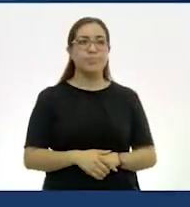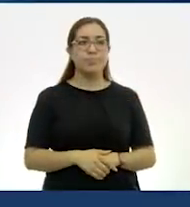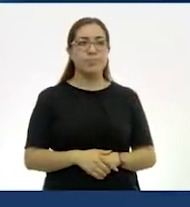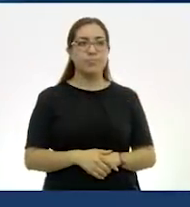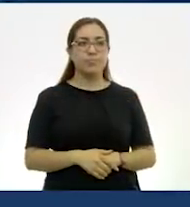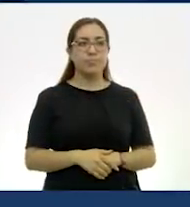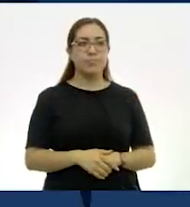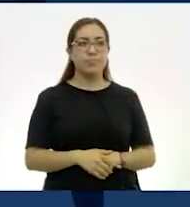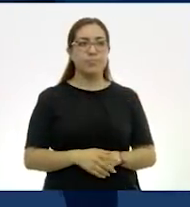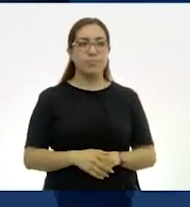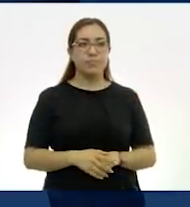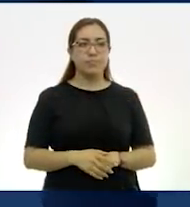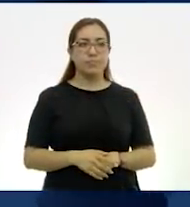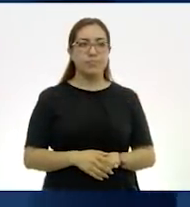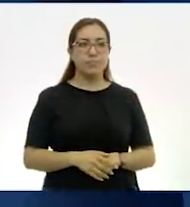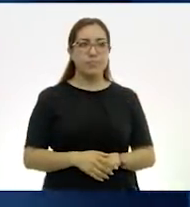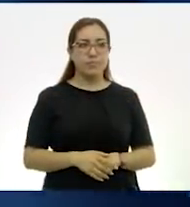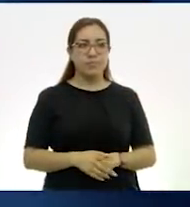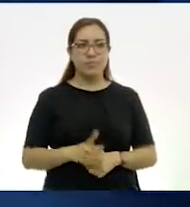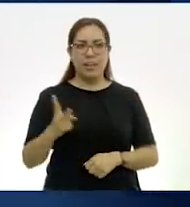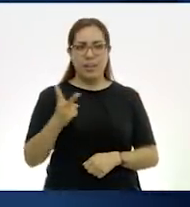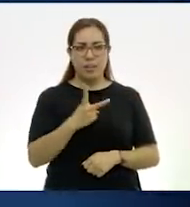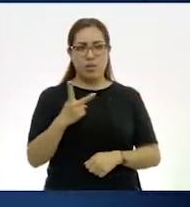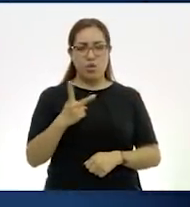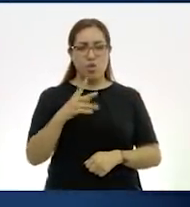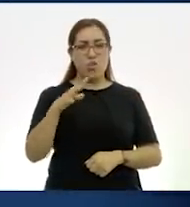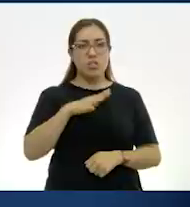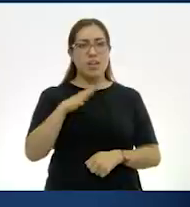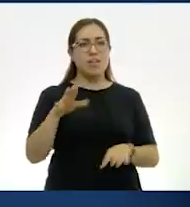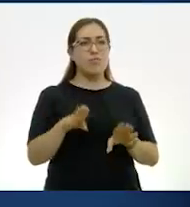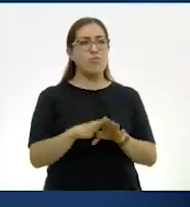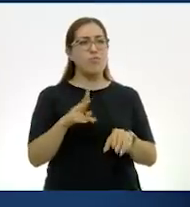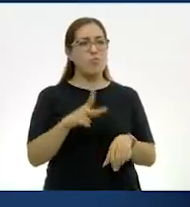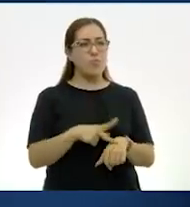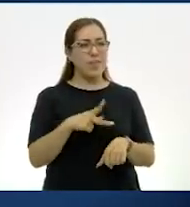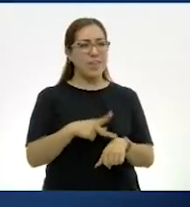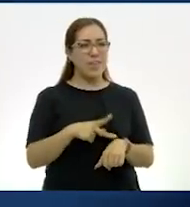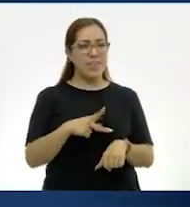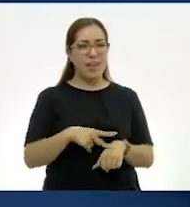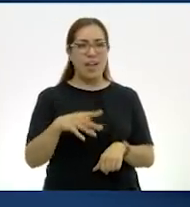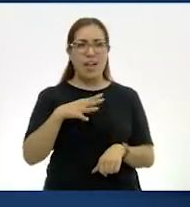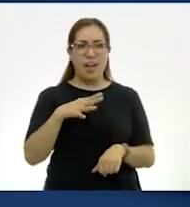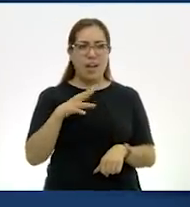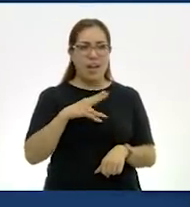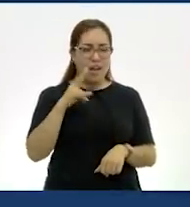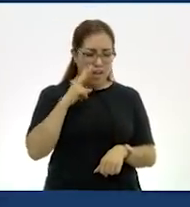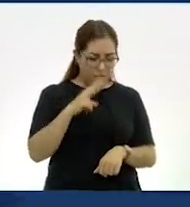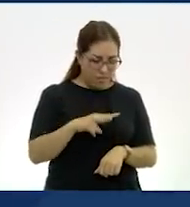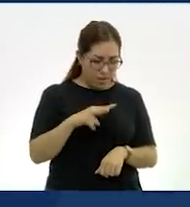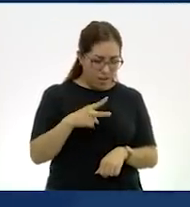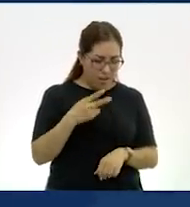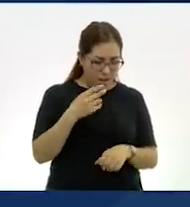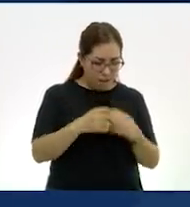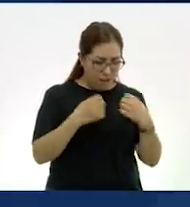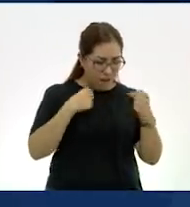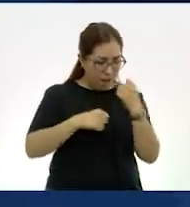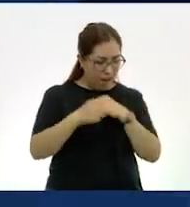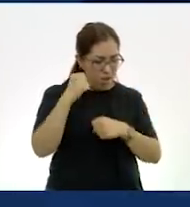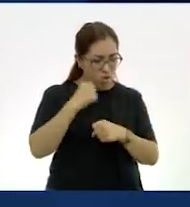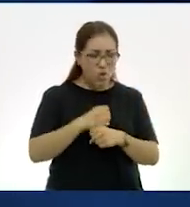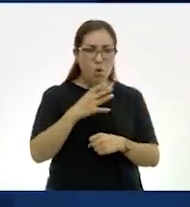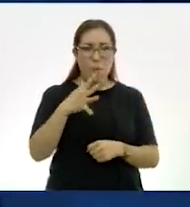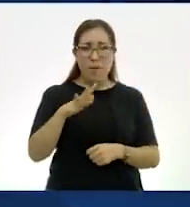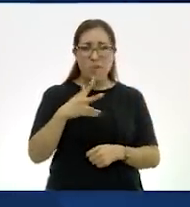esta colección había 2 tablillas originales con escritura cuneiforme del 2300 a.C.